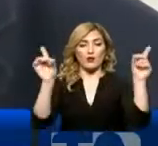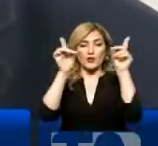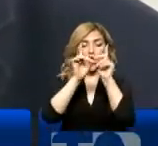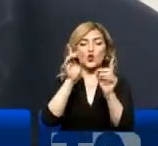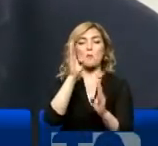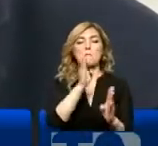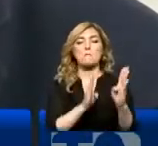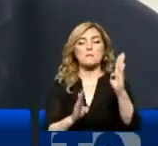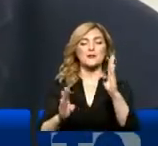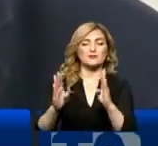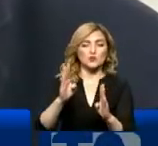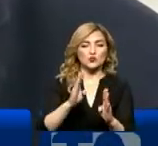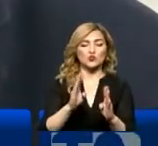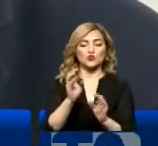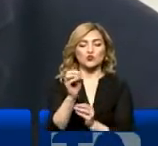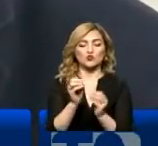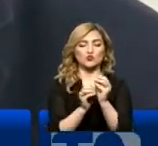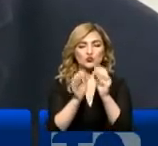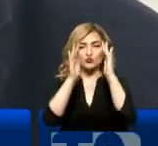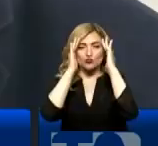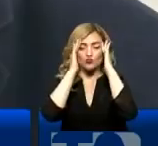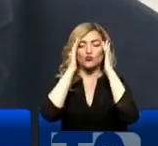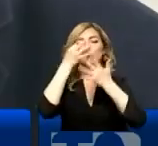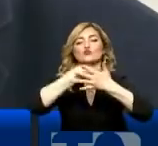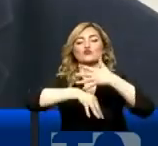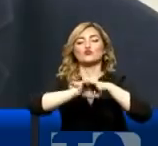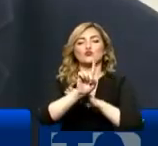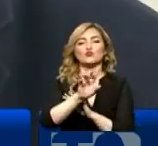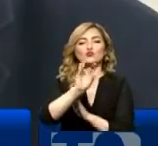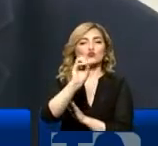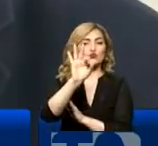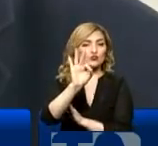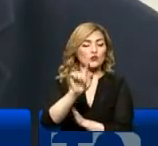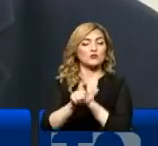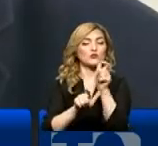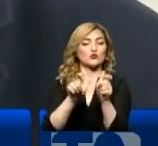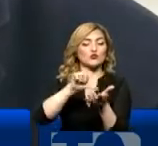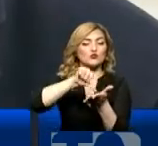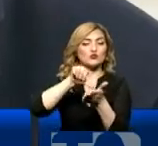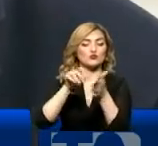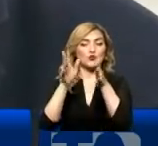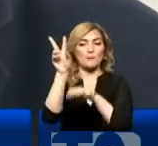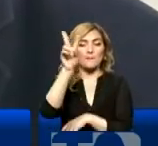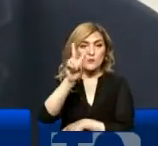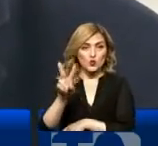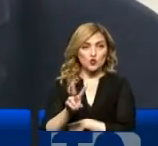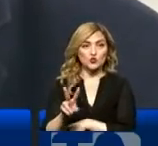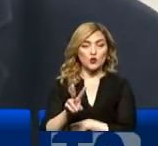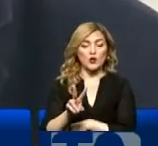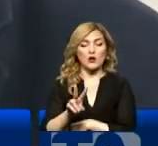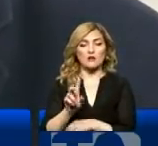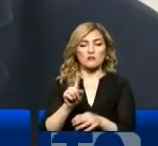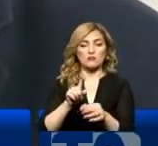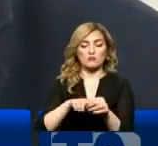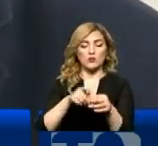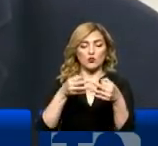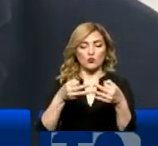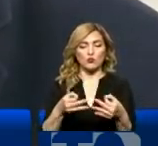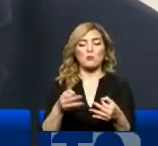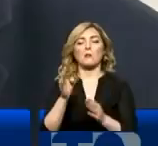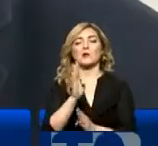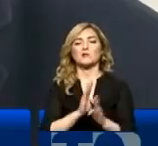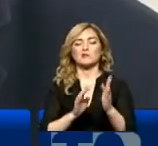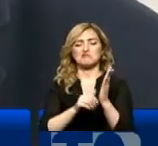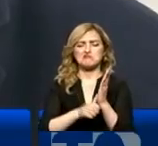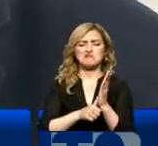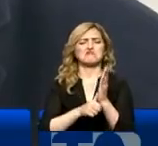en nuestras oficinas, estamos con cerca de 109.000 ciudadanos venezolanos que han cumplido con su registro biométrico a